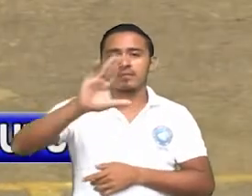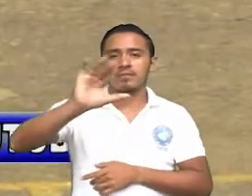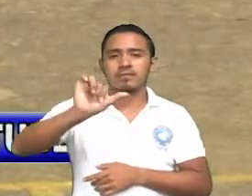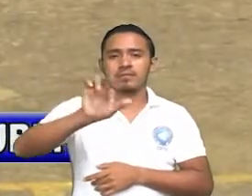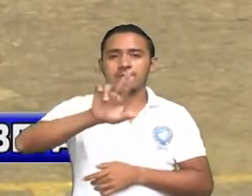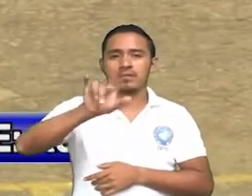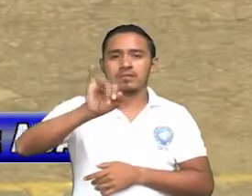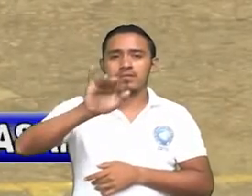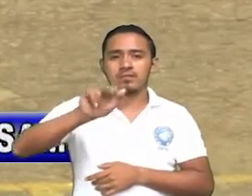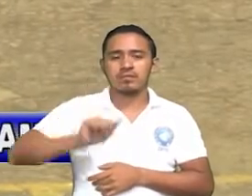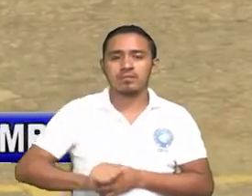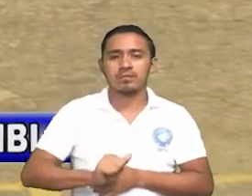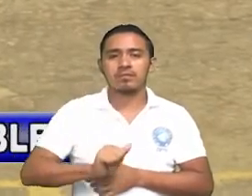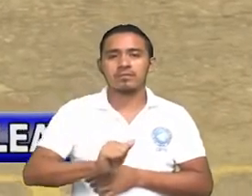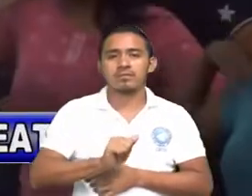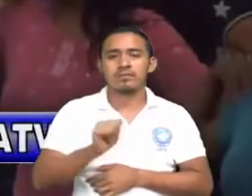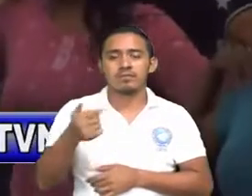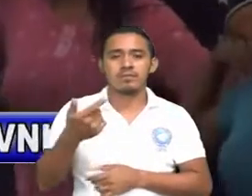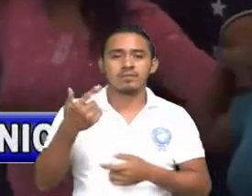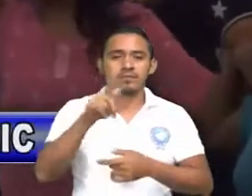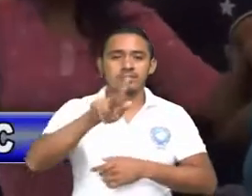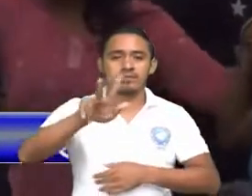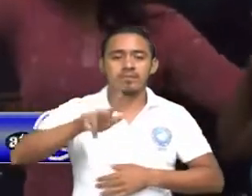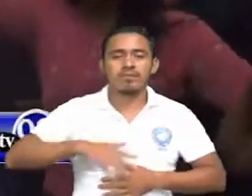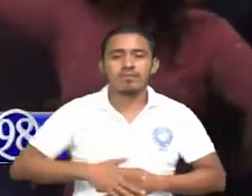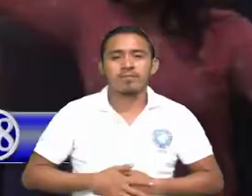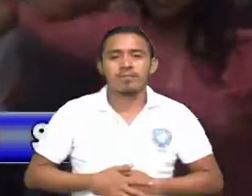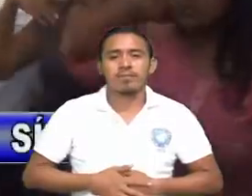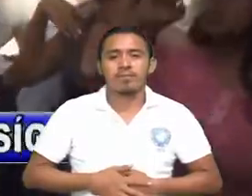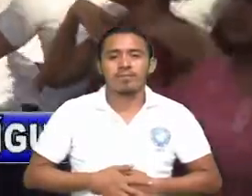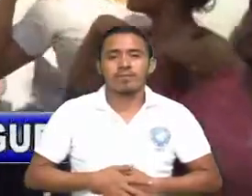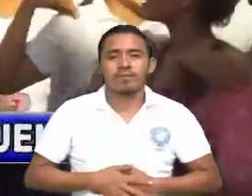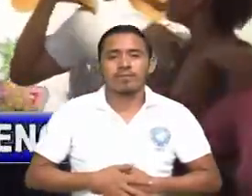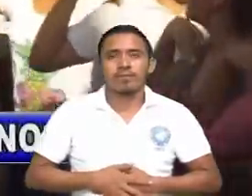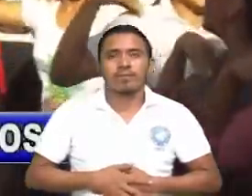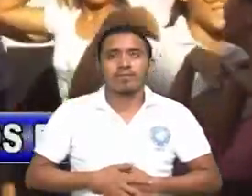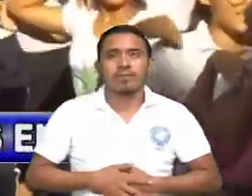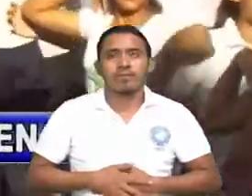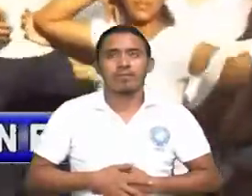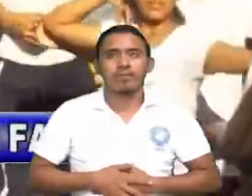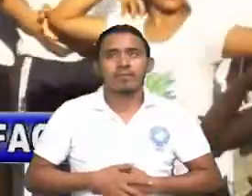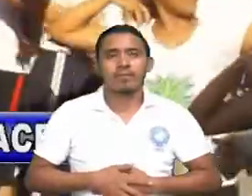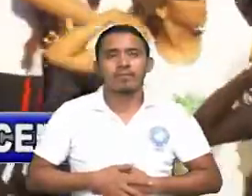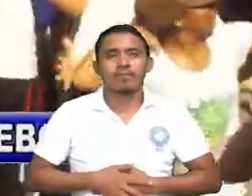directo hasta los estudios centrales allá con nuestra compañera Carolina Mayor.